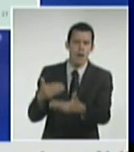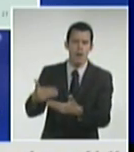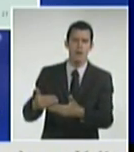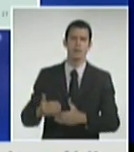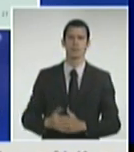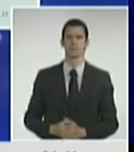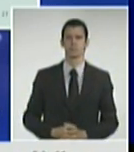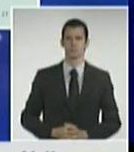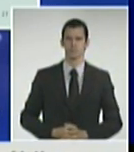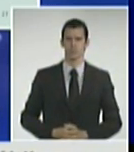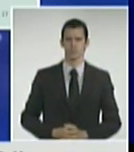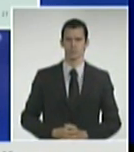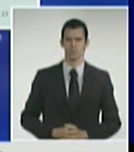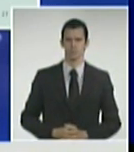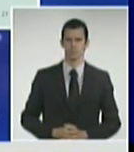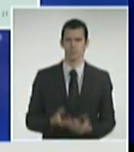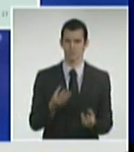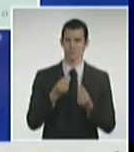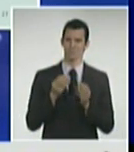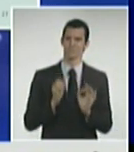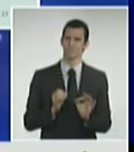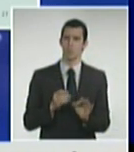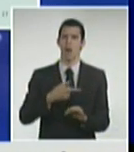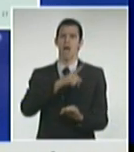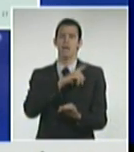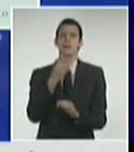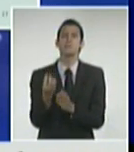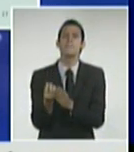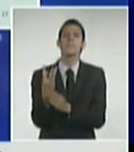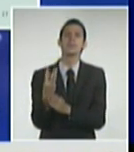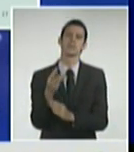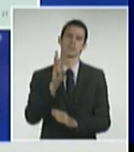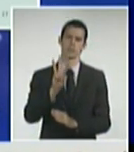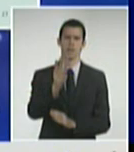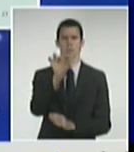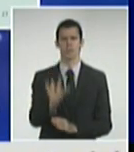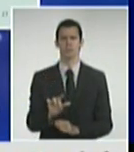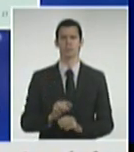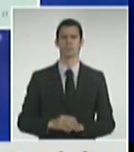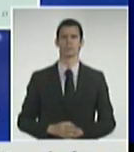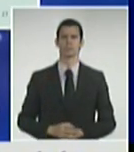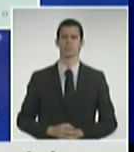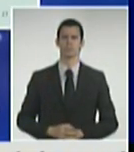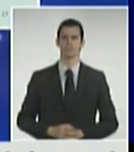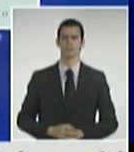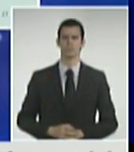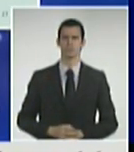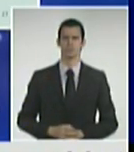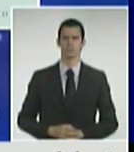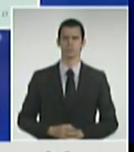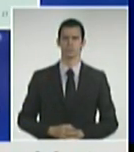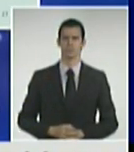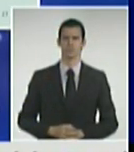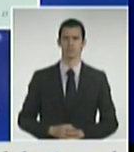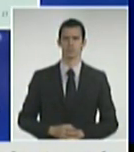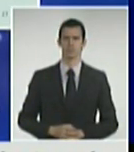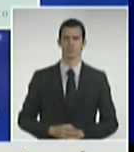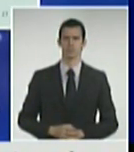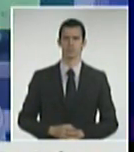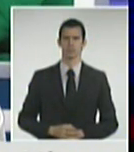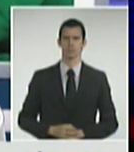hace este comportamiento del diagnóstico en el día de ayer por provincias, por